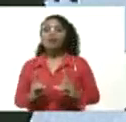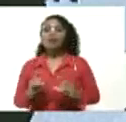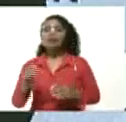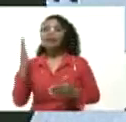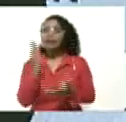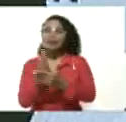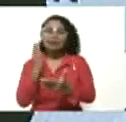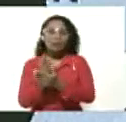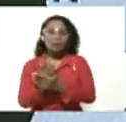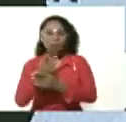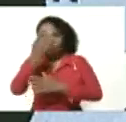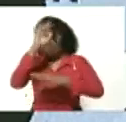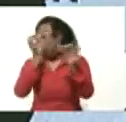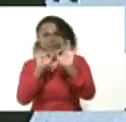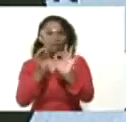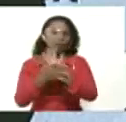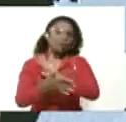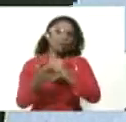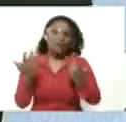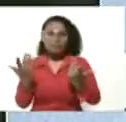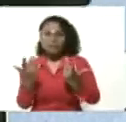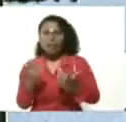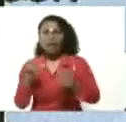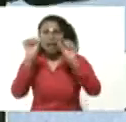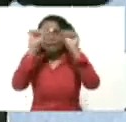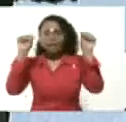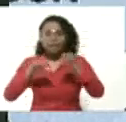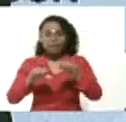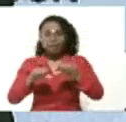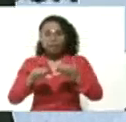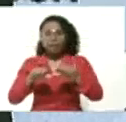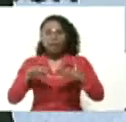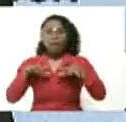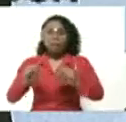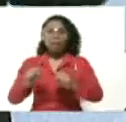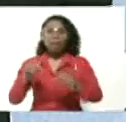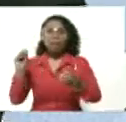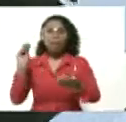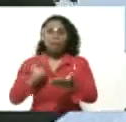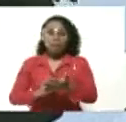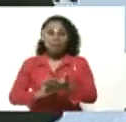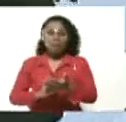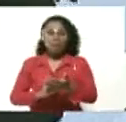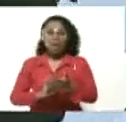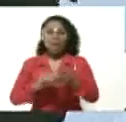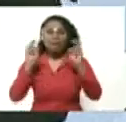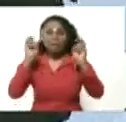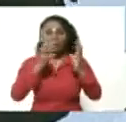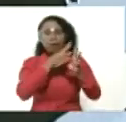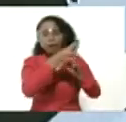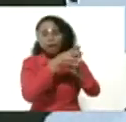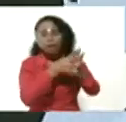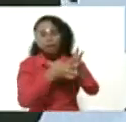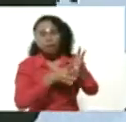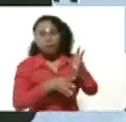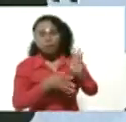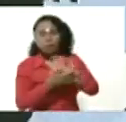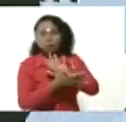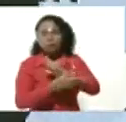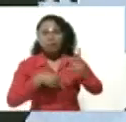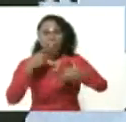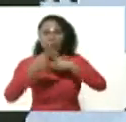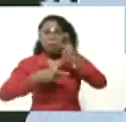invariablemente. El sistema capitalista está sometido a crisis estructurales y siempre que hay crisis estructurales, la